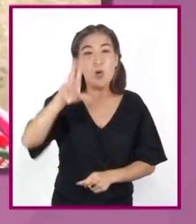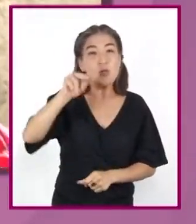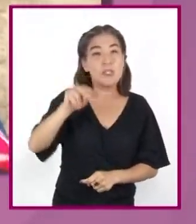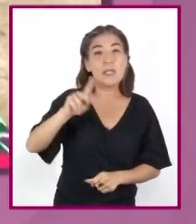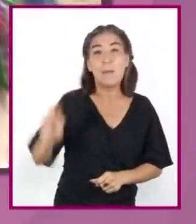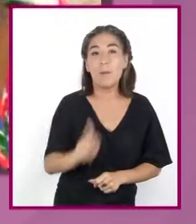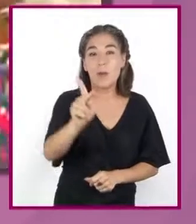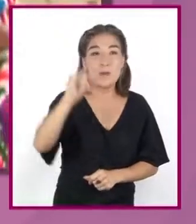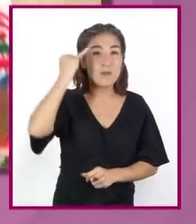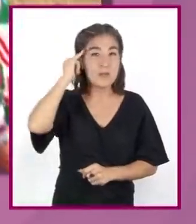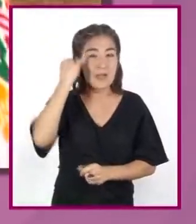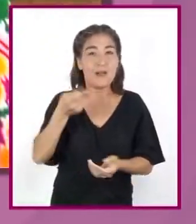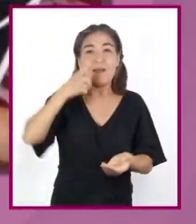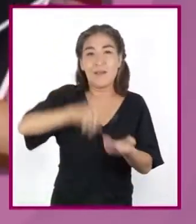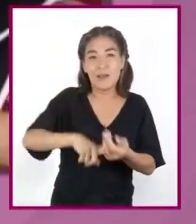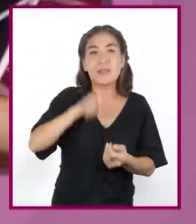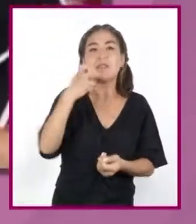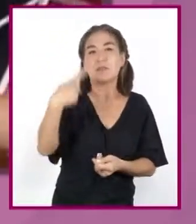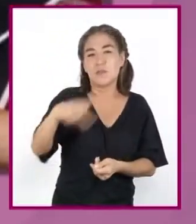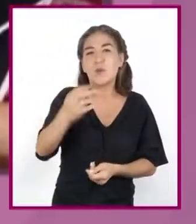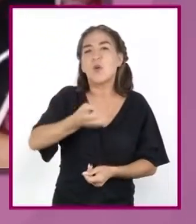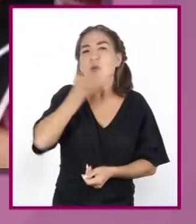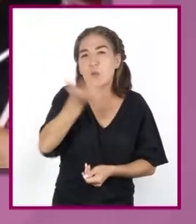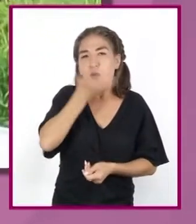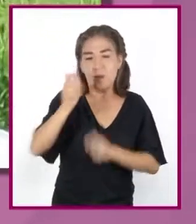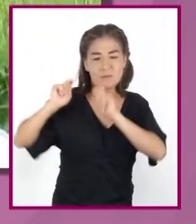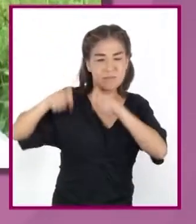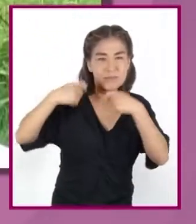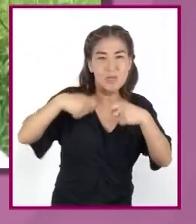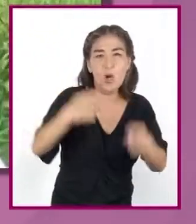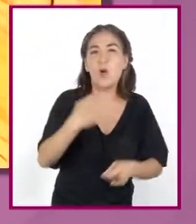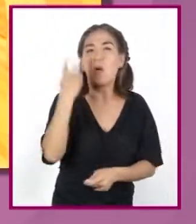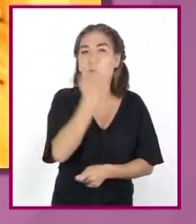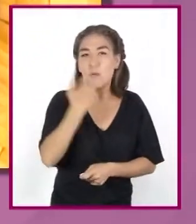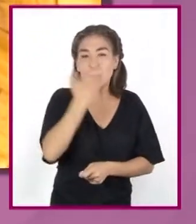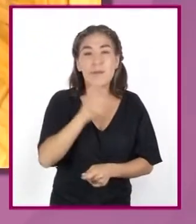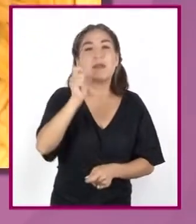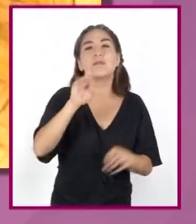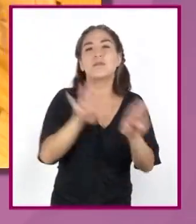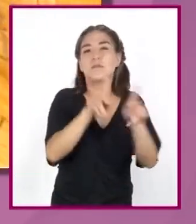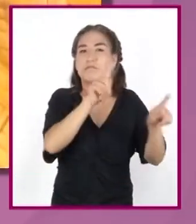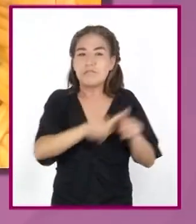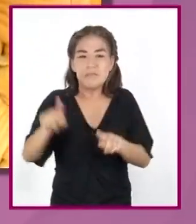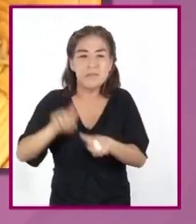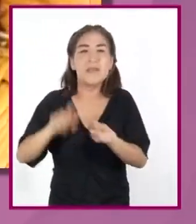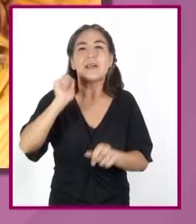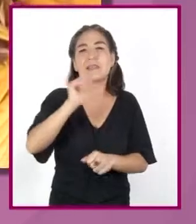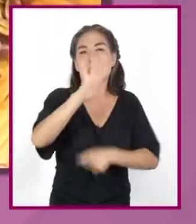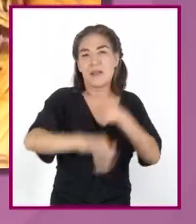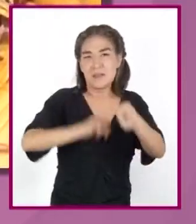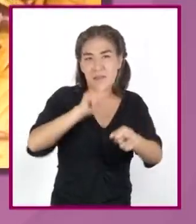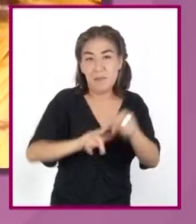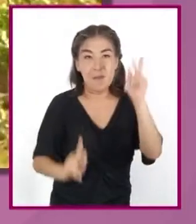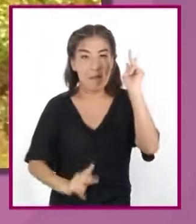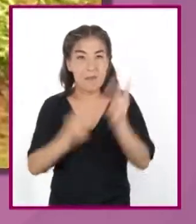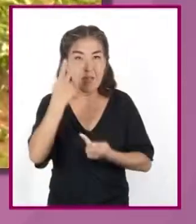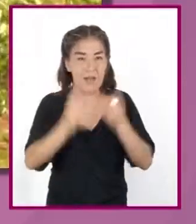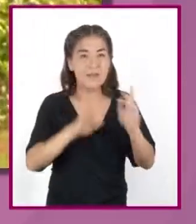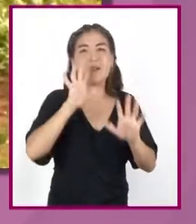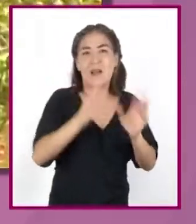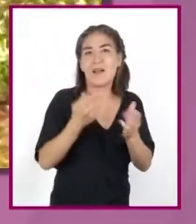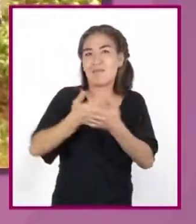pueblos indígenas portadores de las tradiciones orales de los pobladores que crearon la diversidad de variedades de las plantas cultivadas.